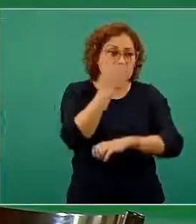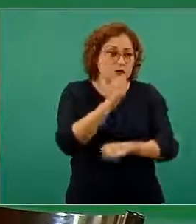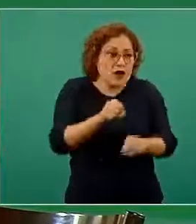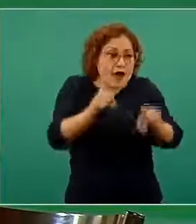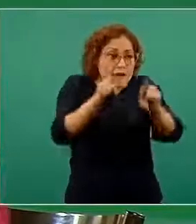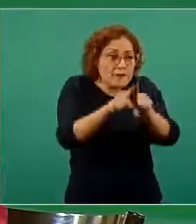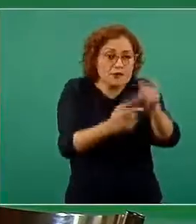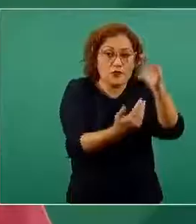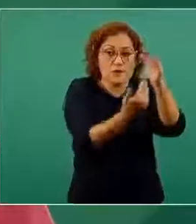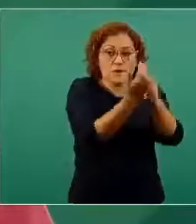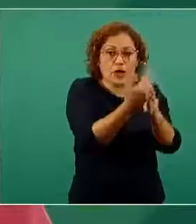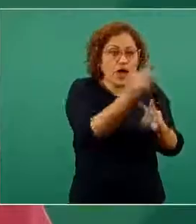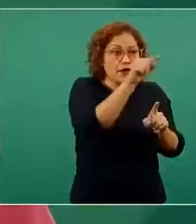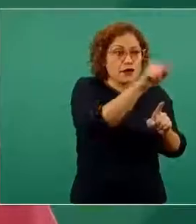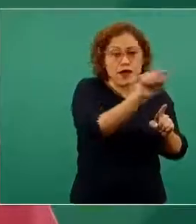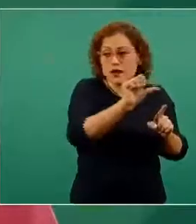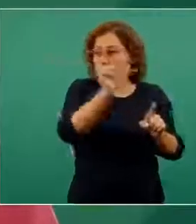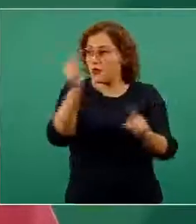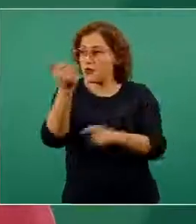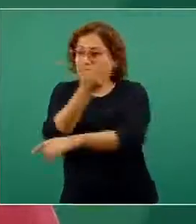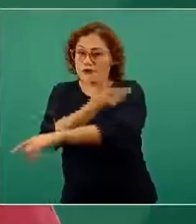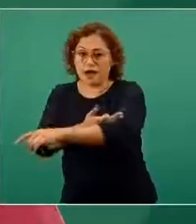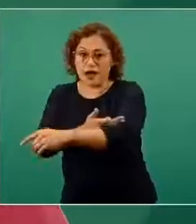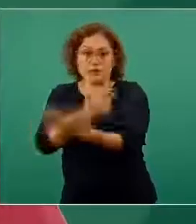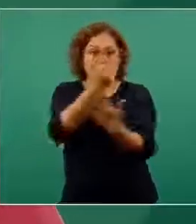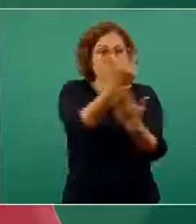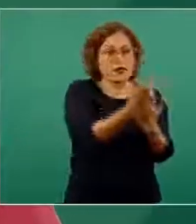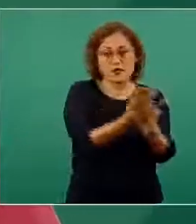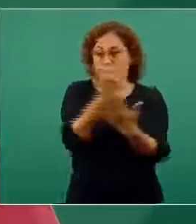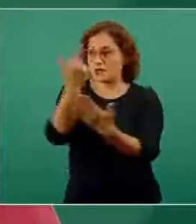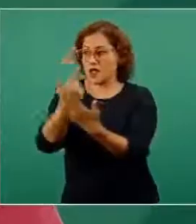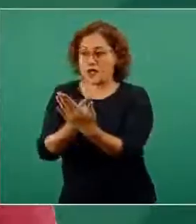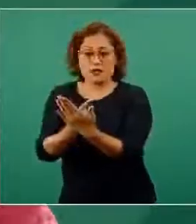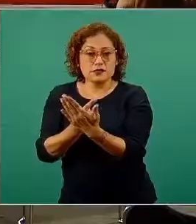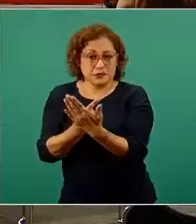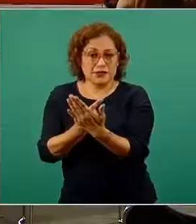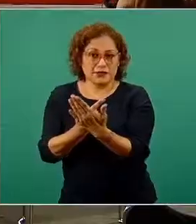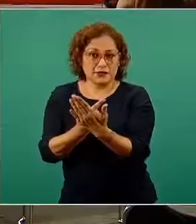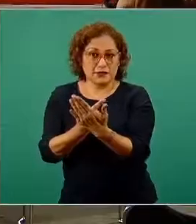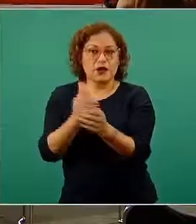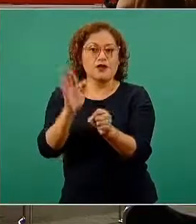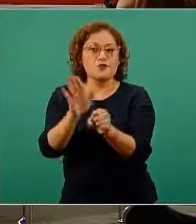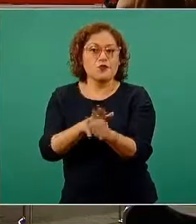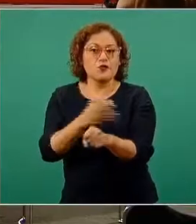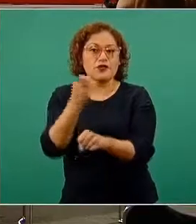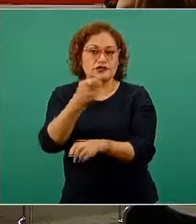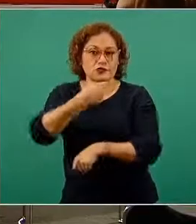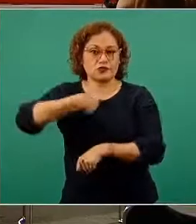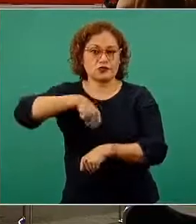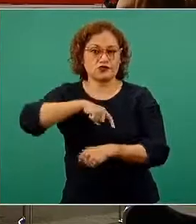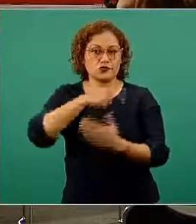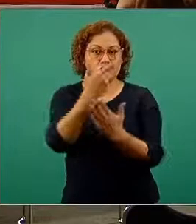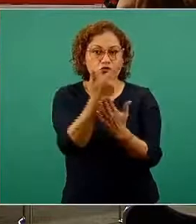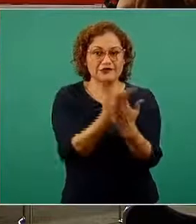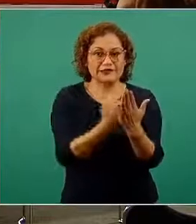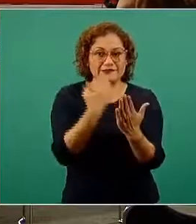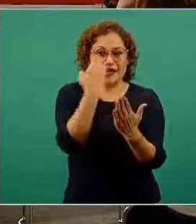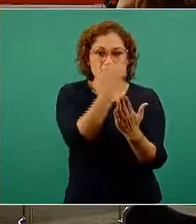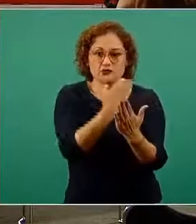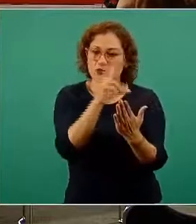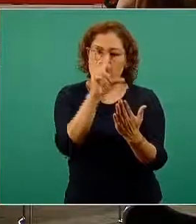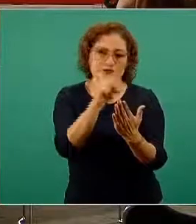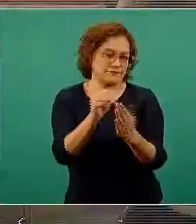diferente. Esto es sumamente común. Por lo tanto, nuestro registro está basado en plazas laborales, y